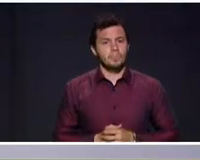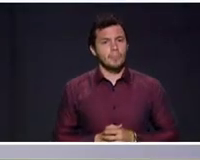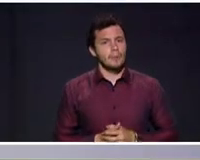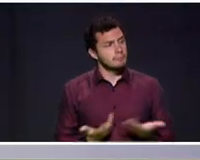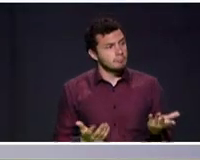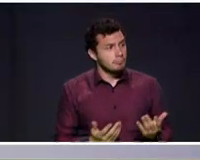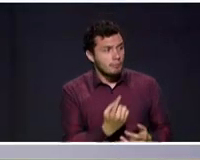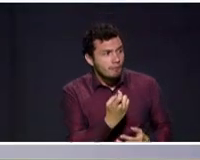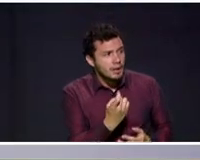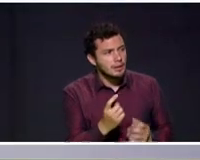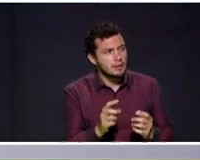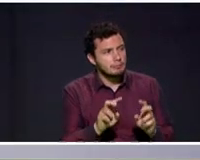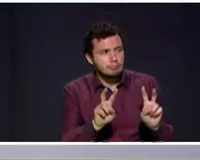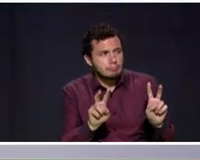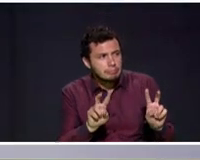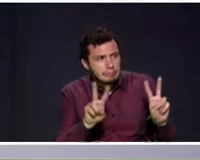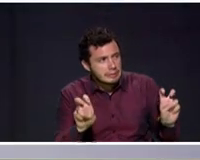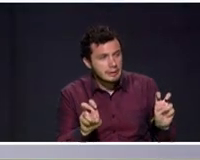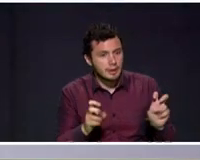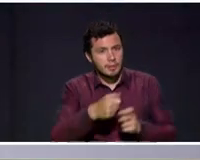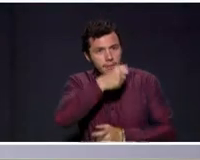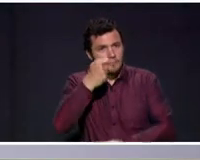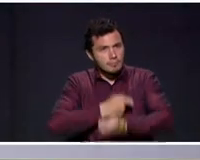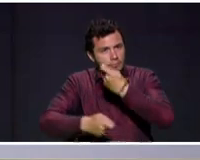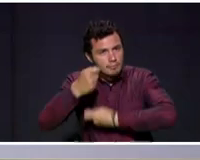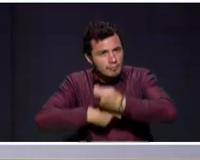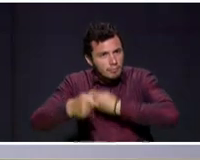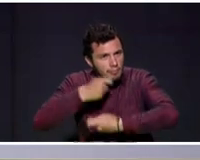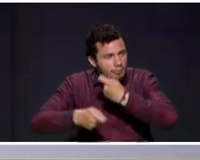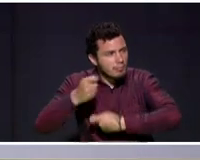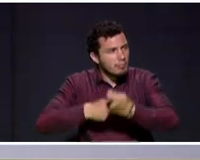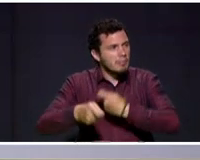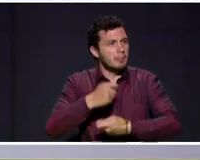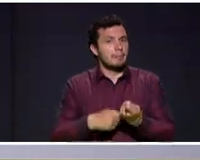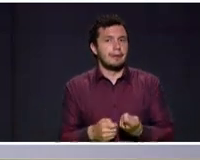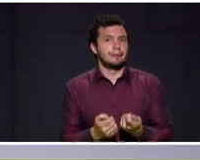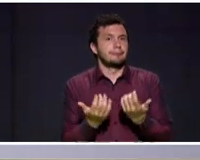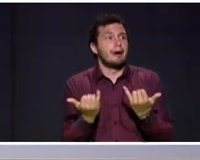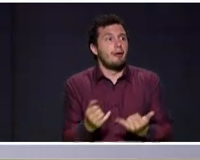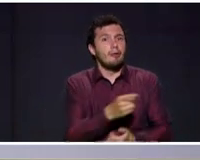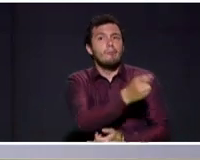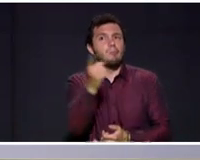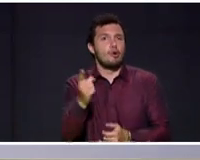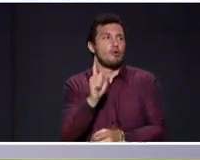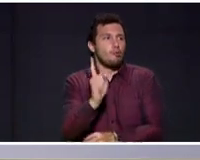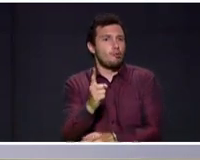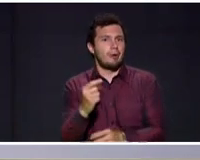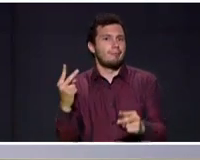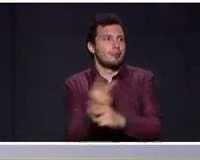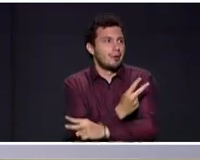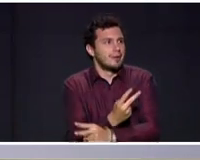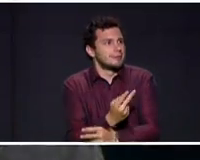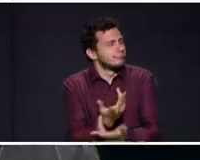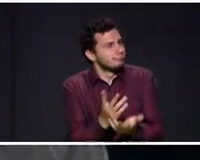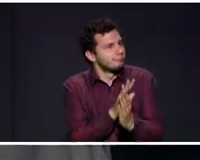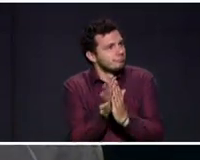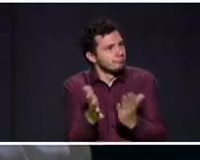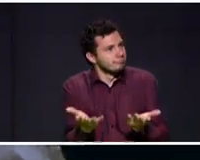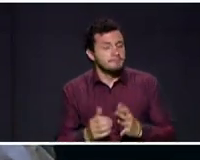del narcotráfico y microtráfico que finalmente termina siendo el combustible el motor de muchos de los actos de violencia que se viven en antioquia el